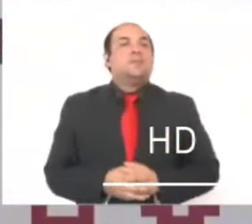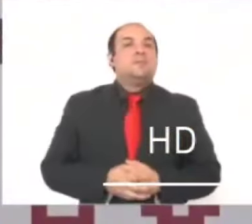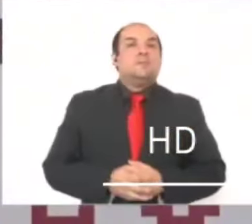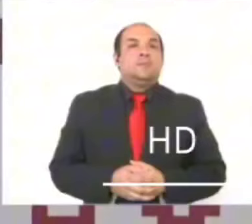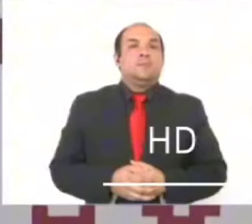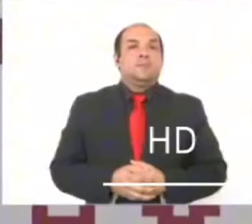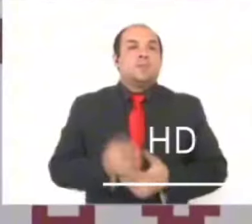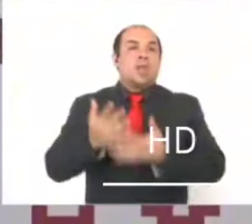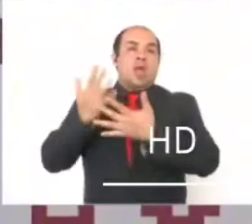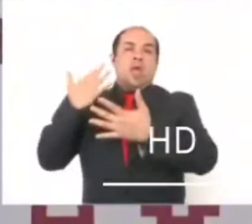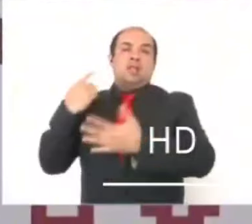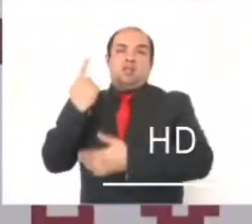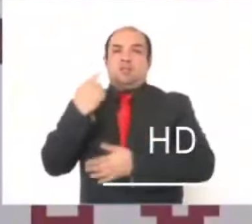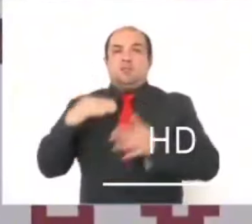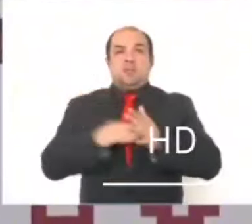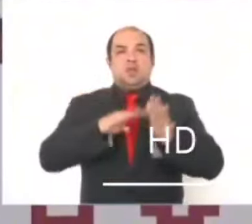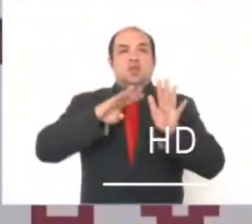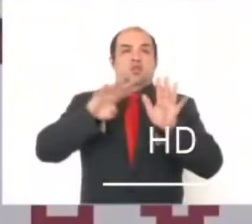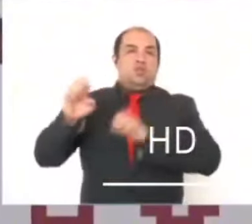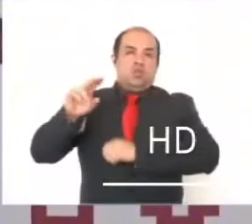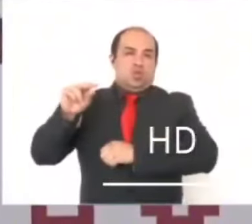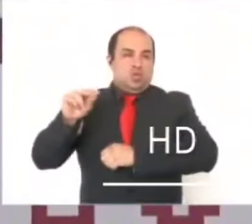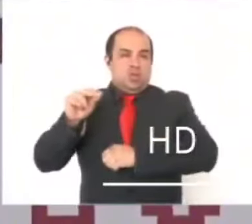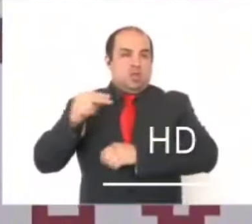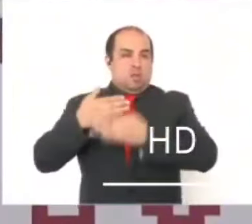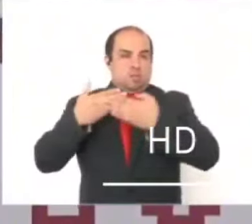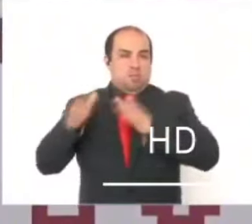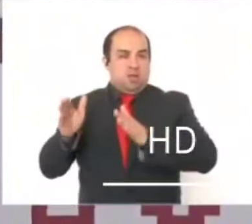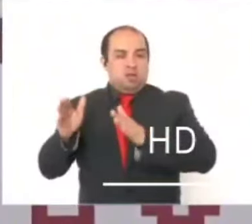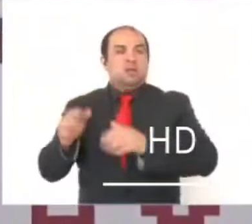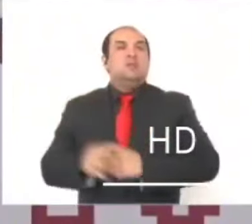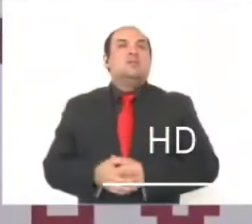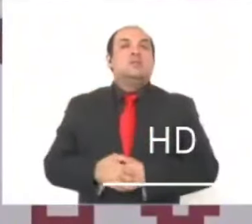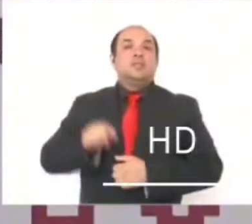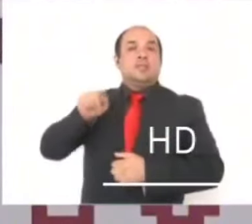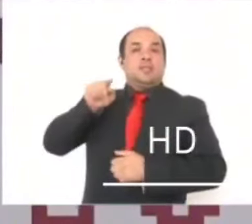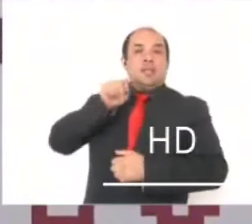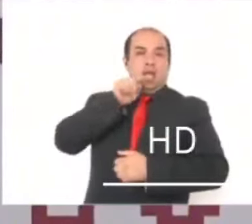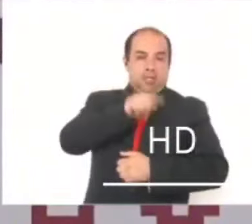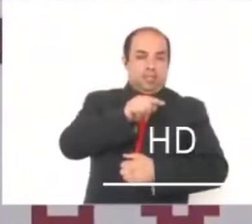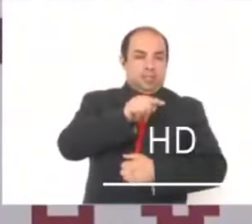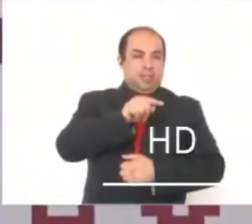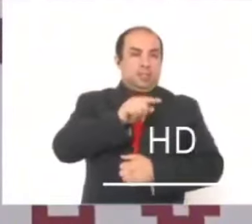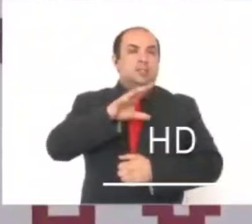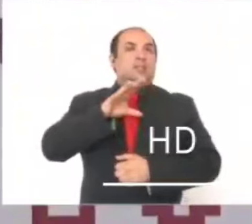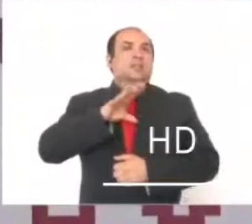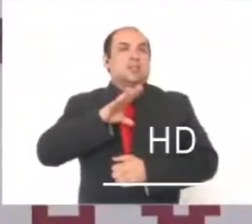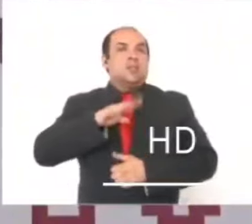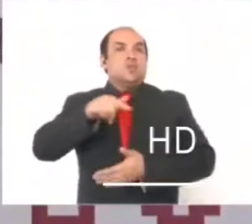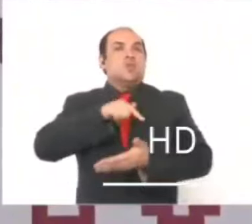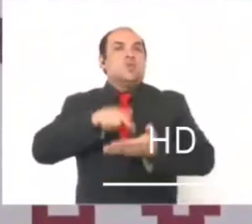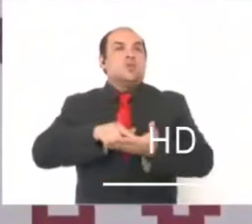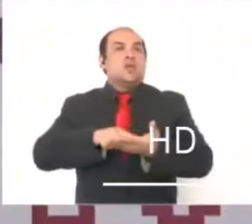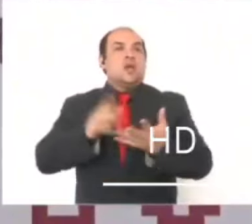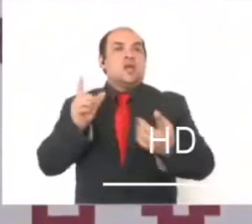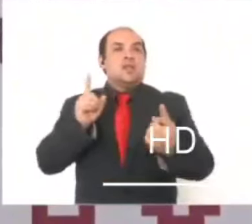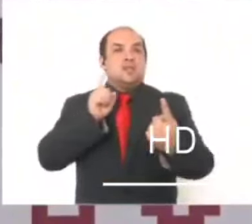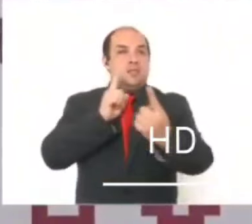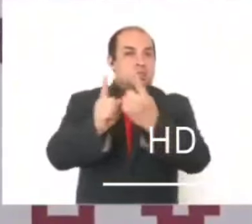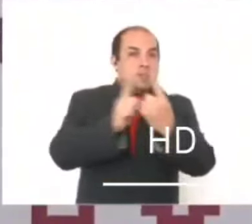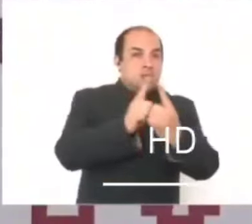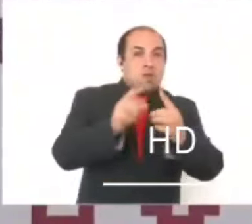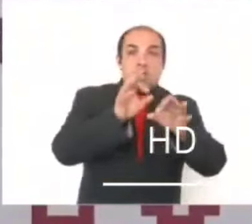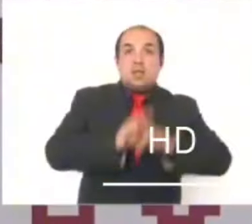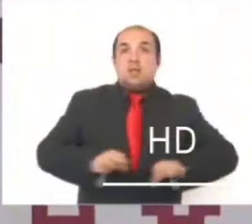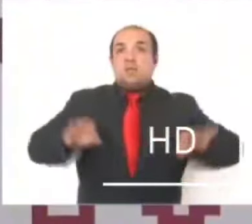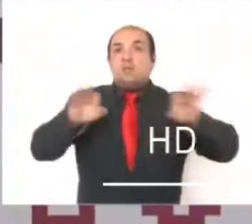de los 80, pues el Tianguis Cultural El Chopo se convirtió en este punto de encuentro imprescindible para